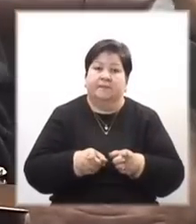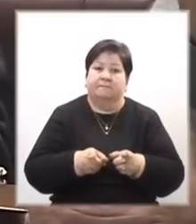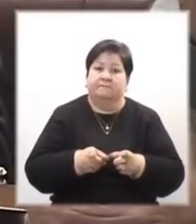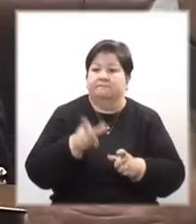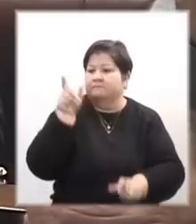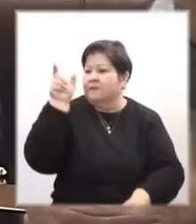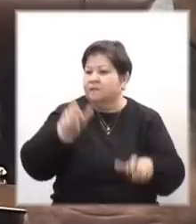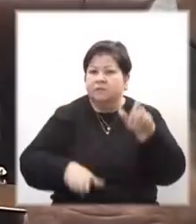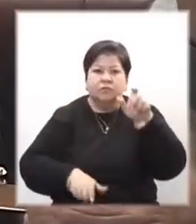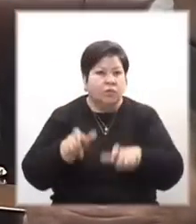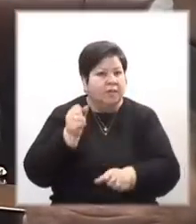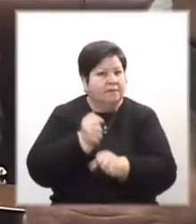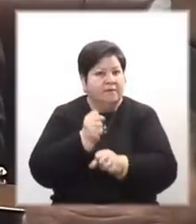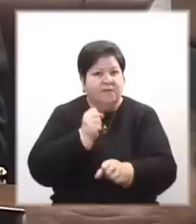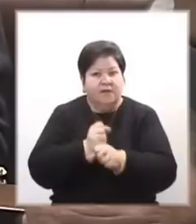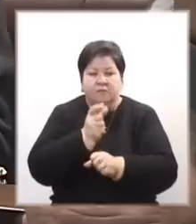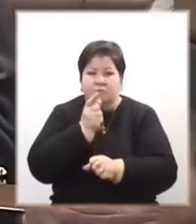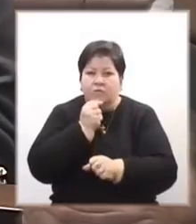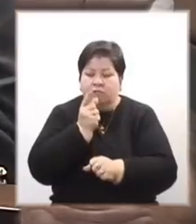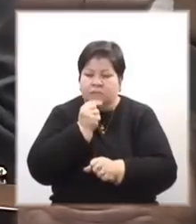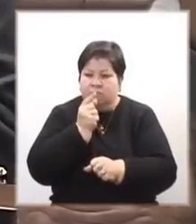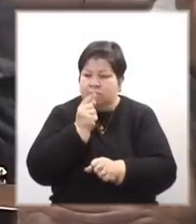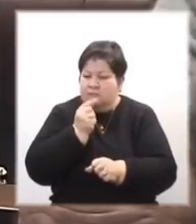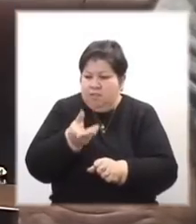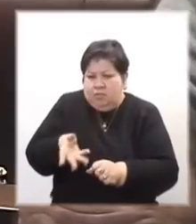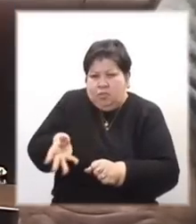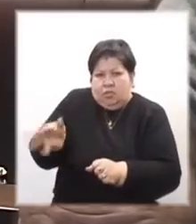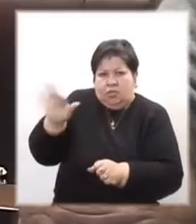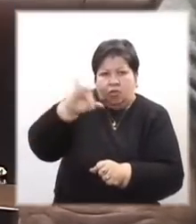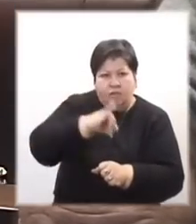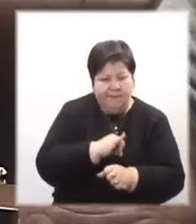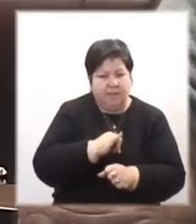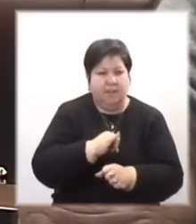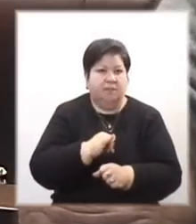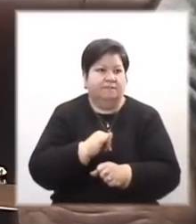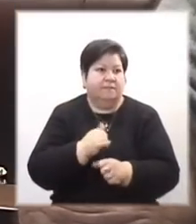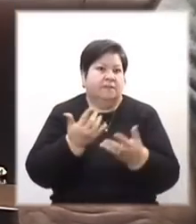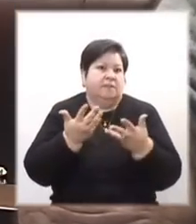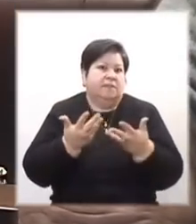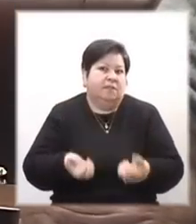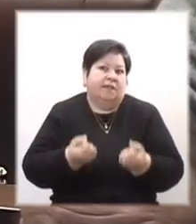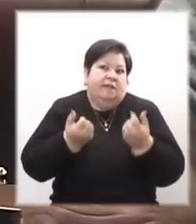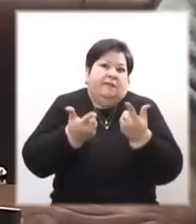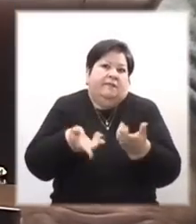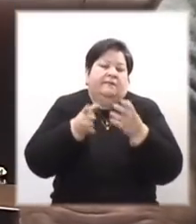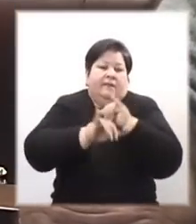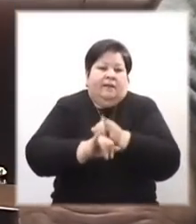efectivamente a diario combaten el delito y tratan de prevenir y llevar tranquilidad a nuestra gente.